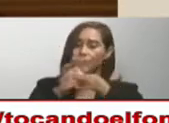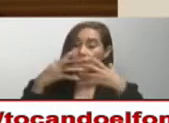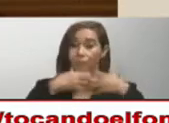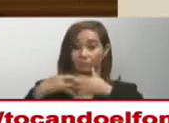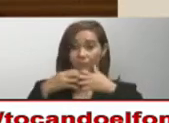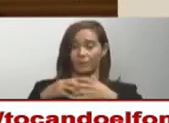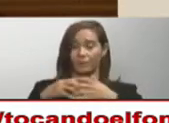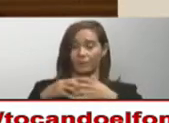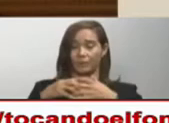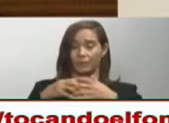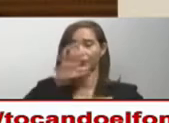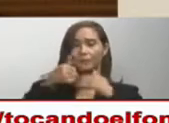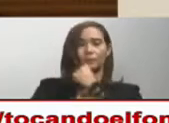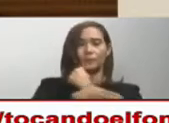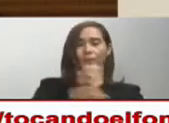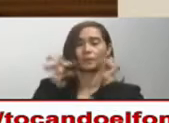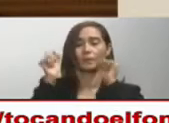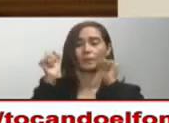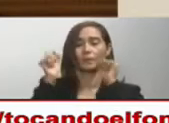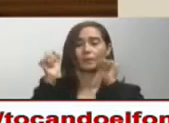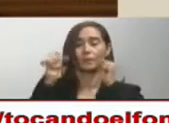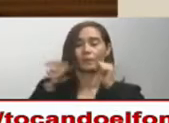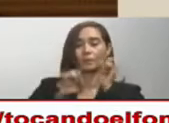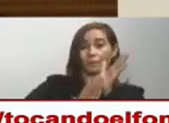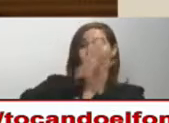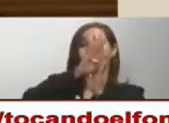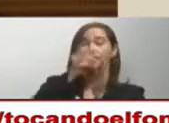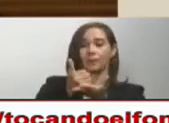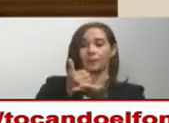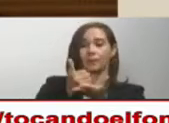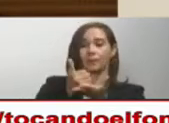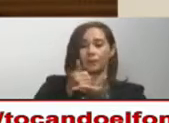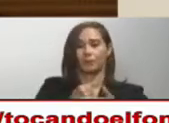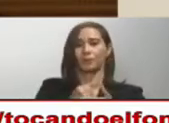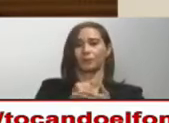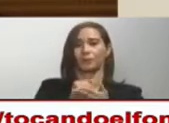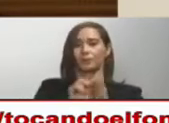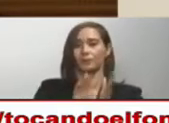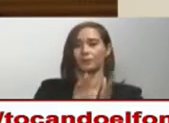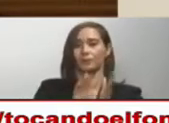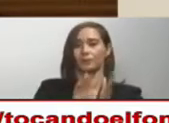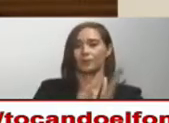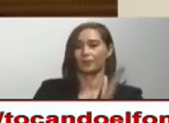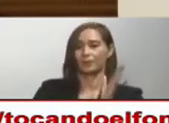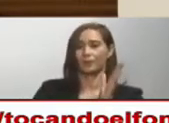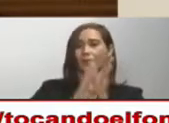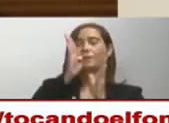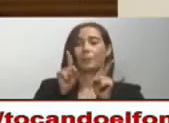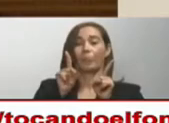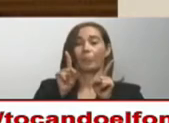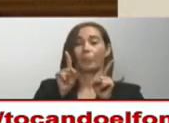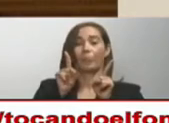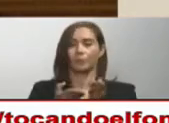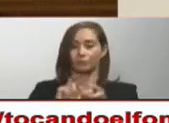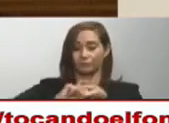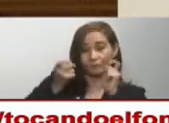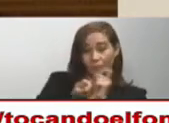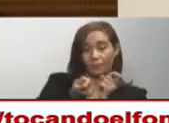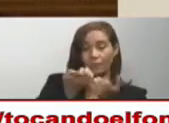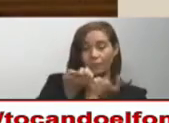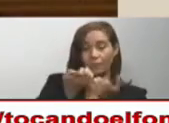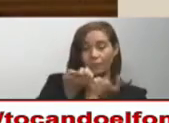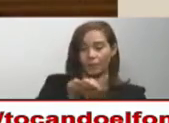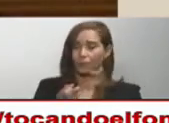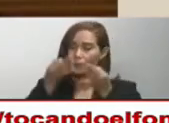el desarrollo y que facilite no solo la recuperación post-pandemia, sino el tránsito hacia un nuevo orden